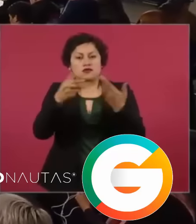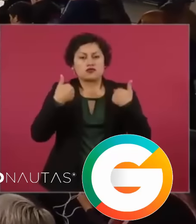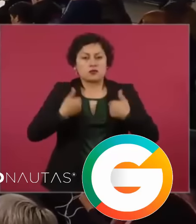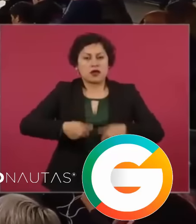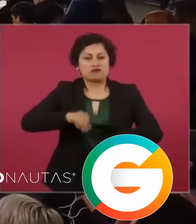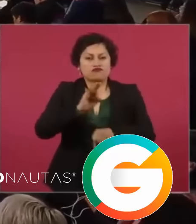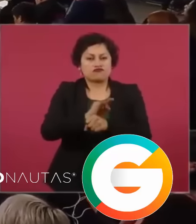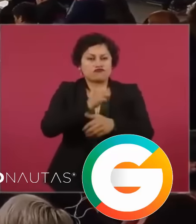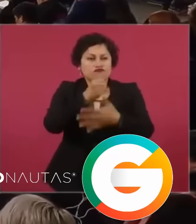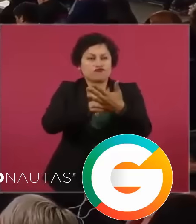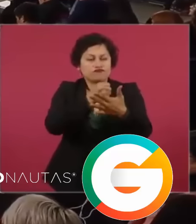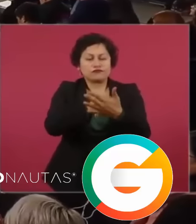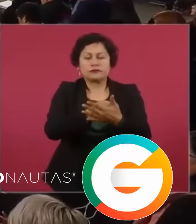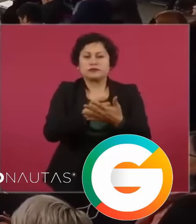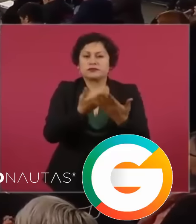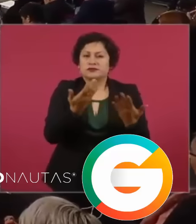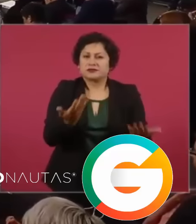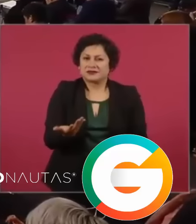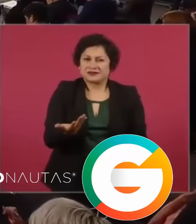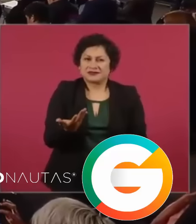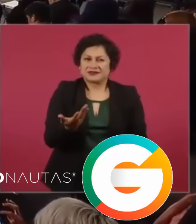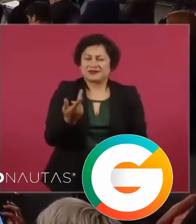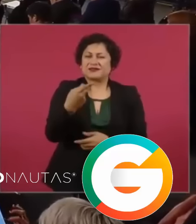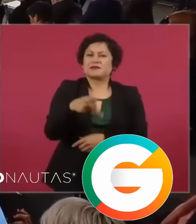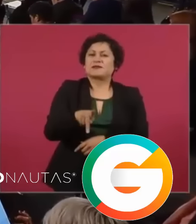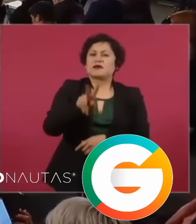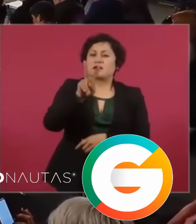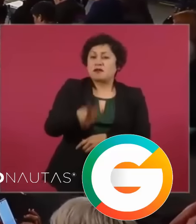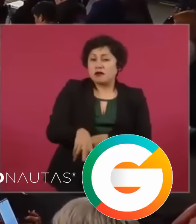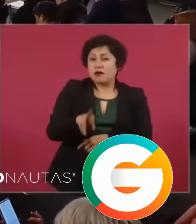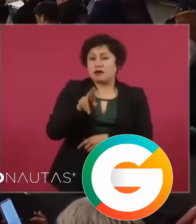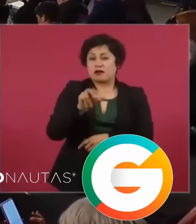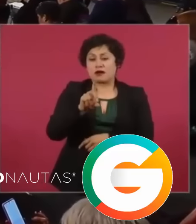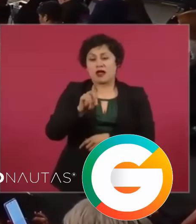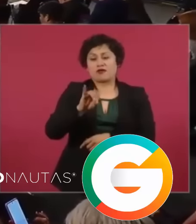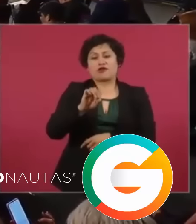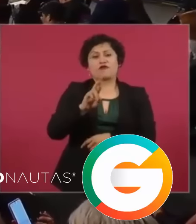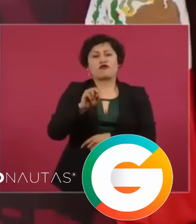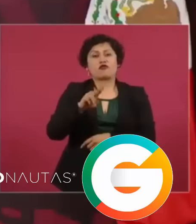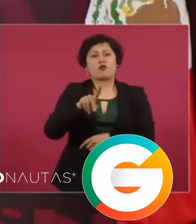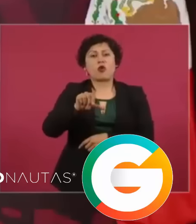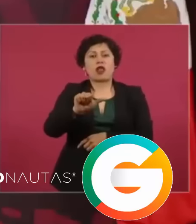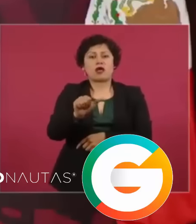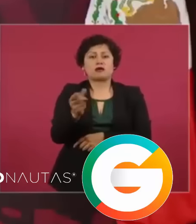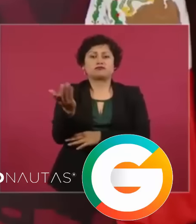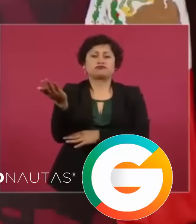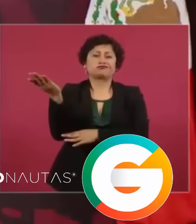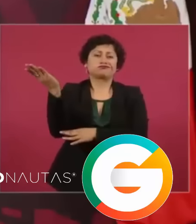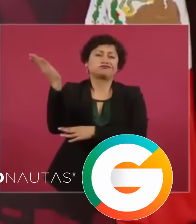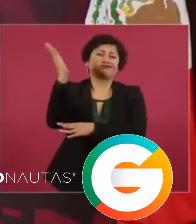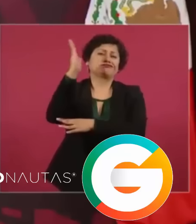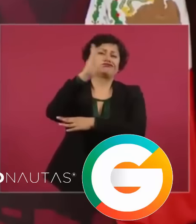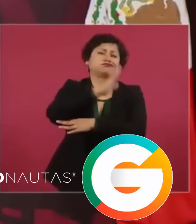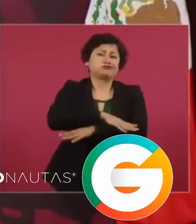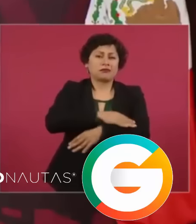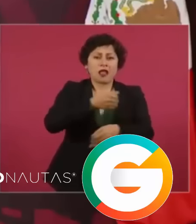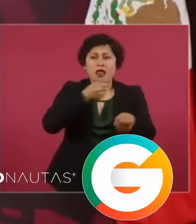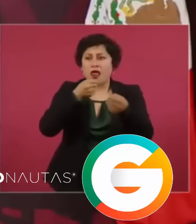Fórmula todo el día. Y todavía ayer